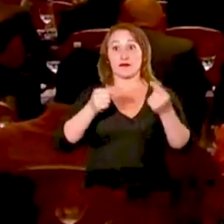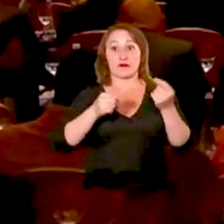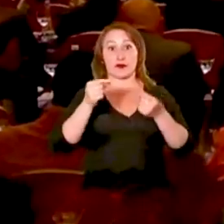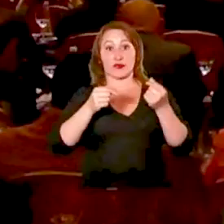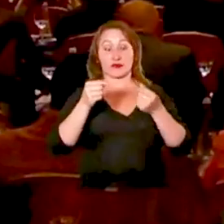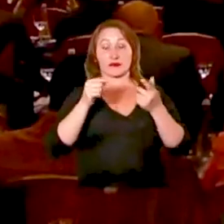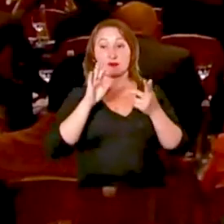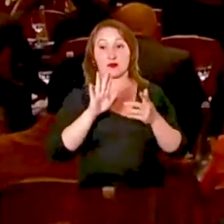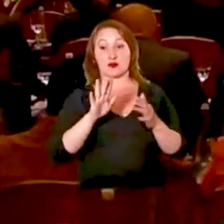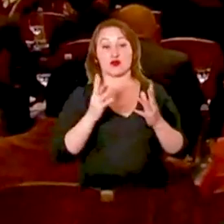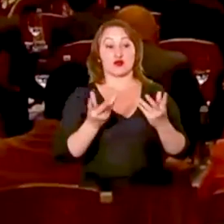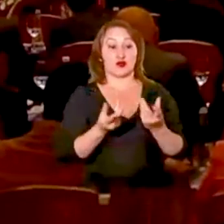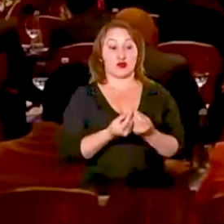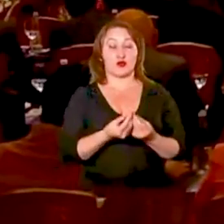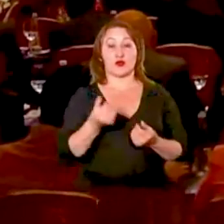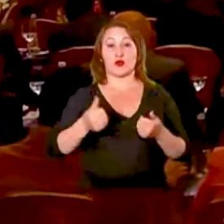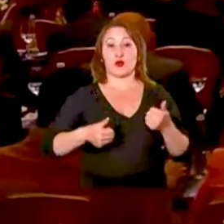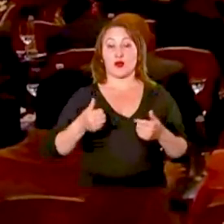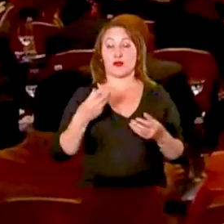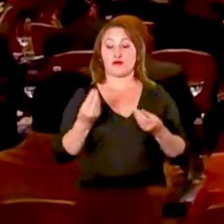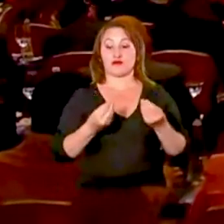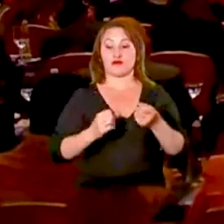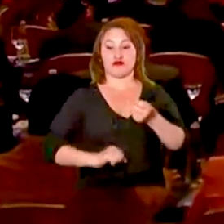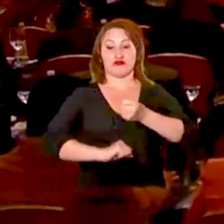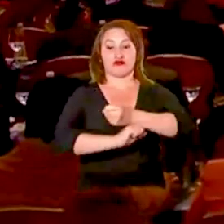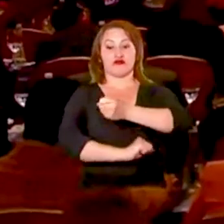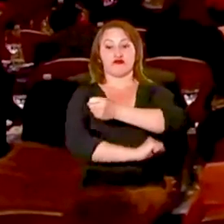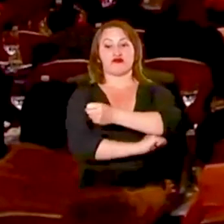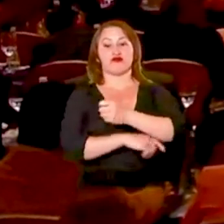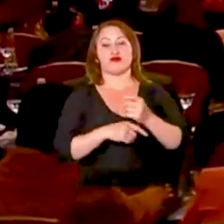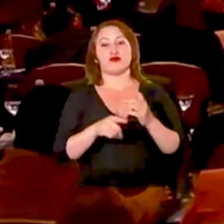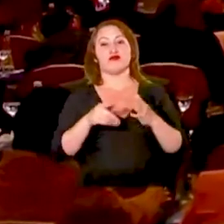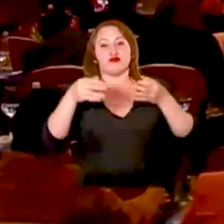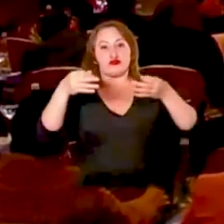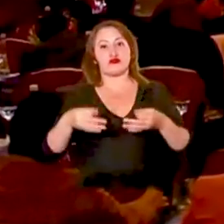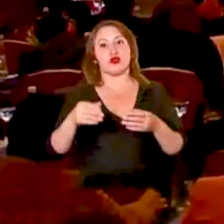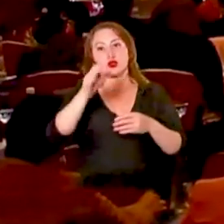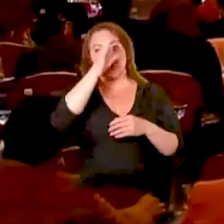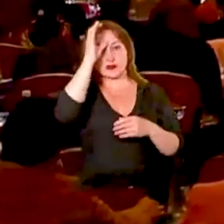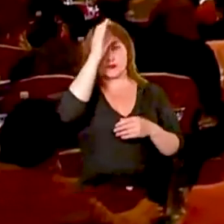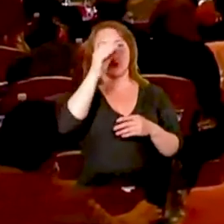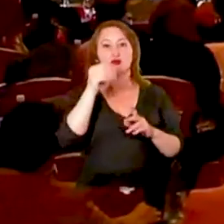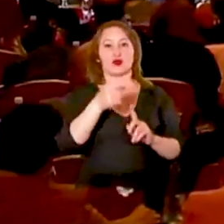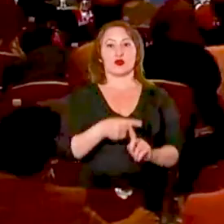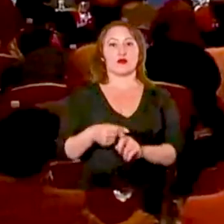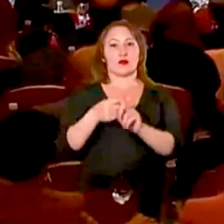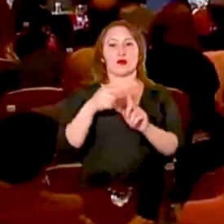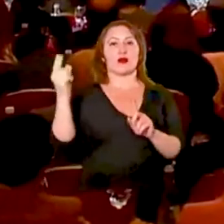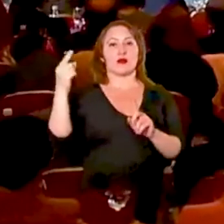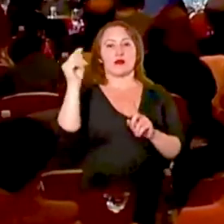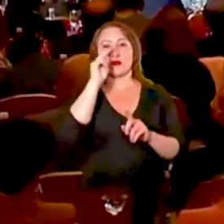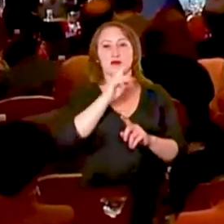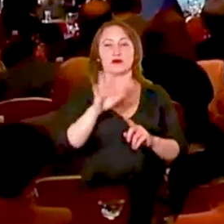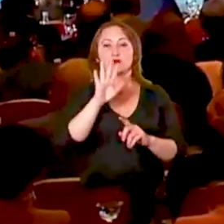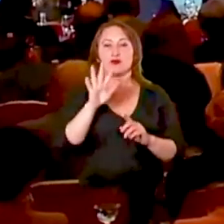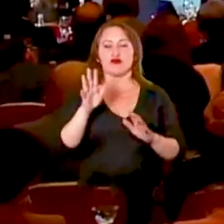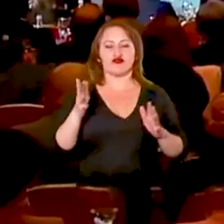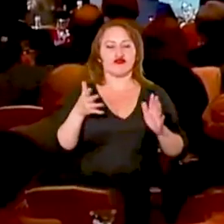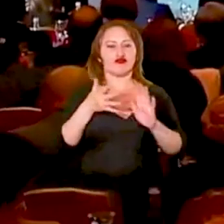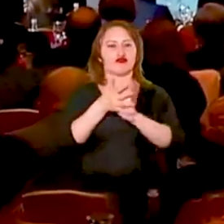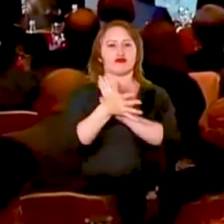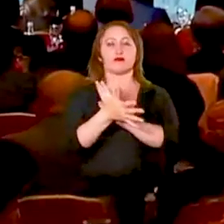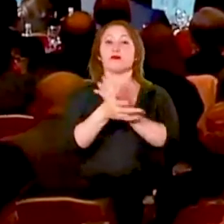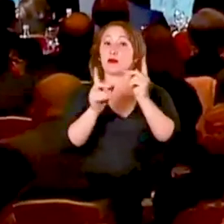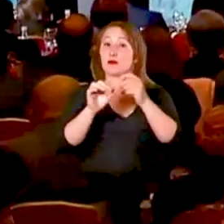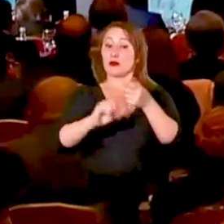financieros que realizan o son el soporte en los conceptos que la Procuraduría General de la Nación rinde, e